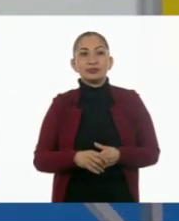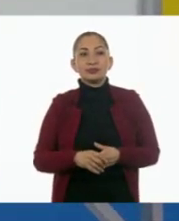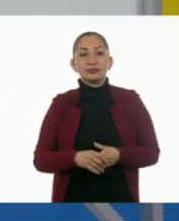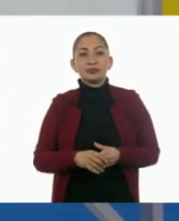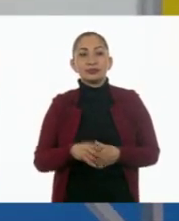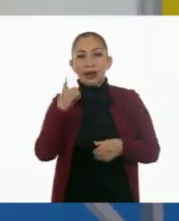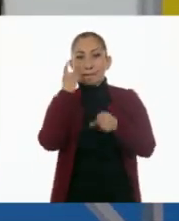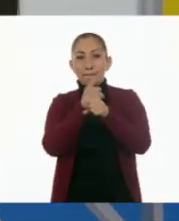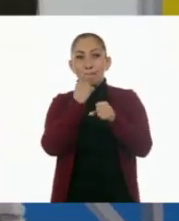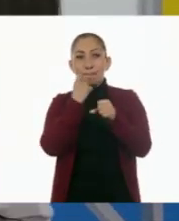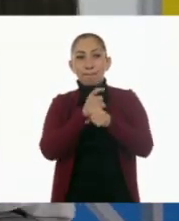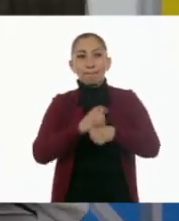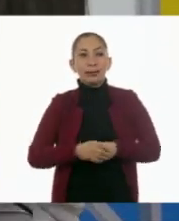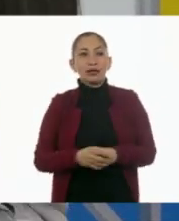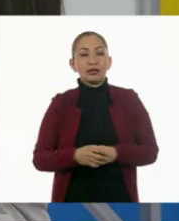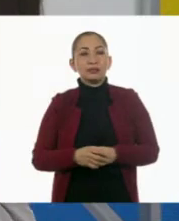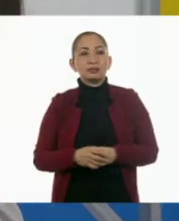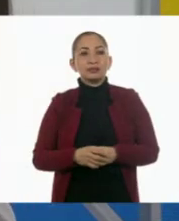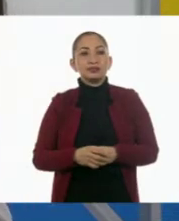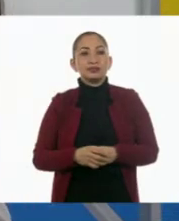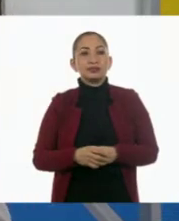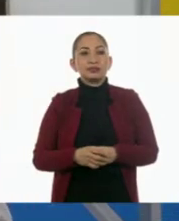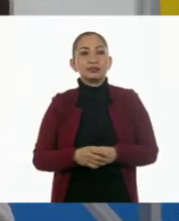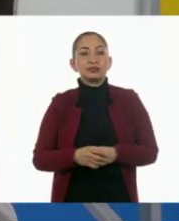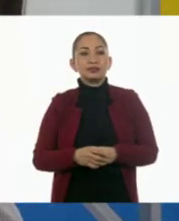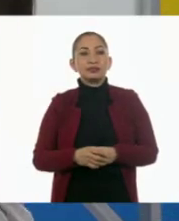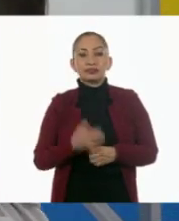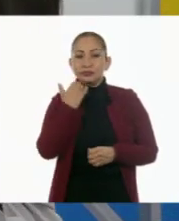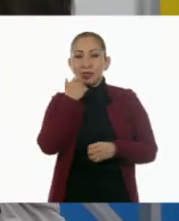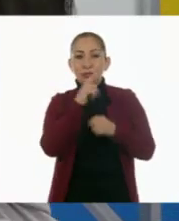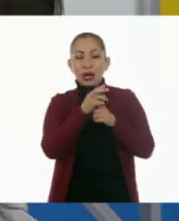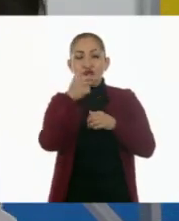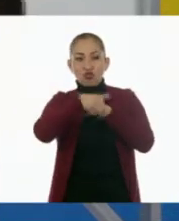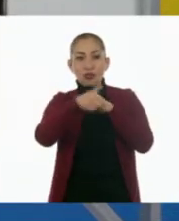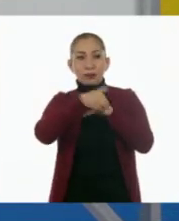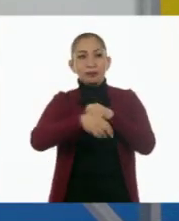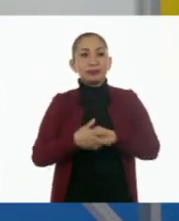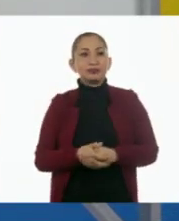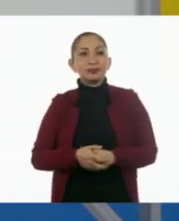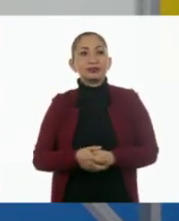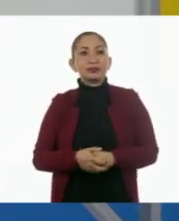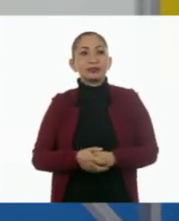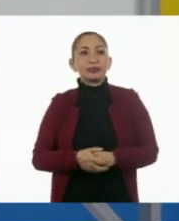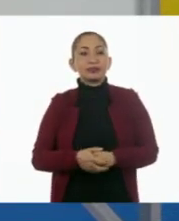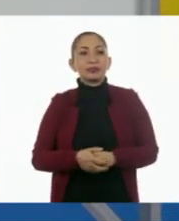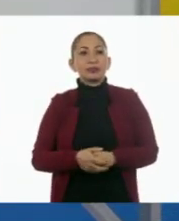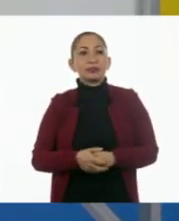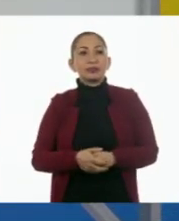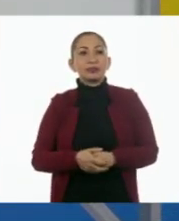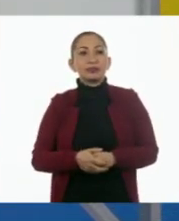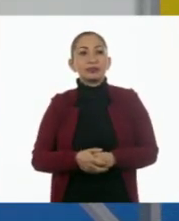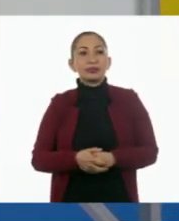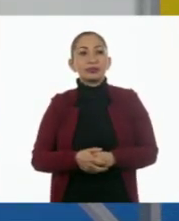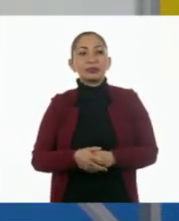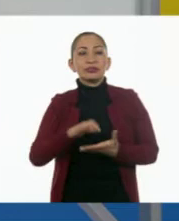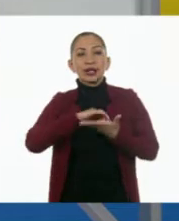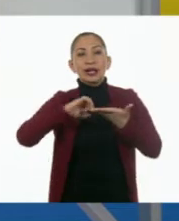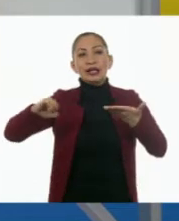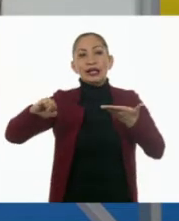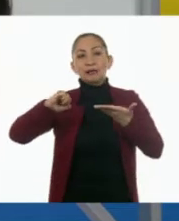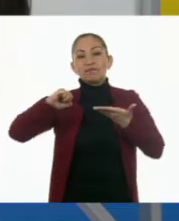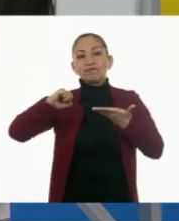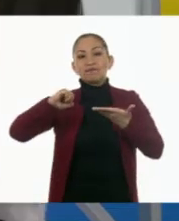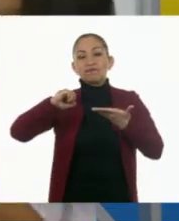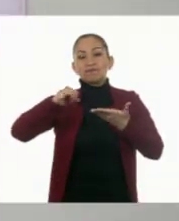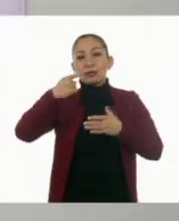a la primera fracción. Digo, perdón, al primer número. Y ahora le pongo aquí la resta del